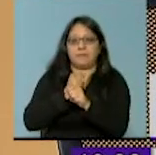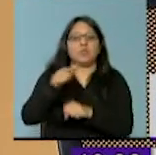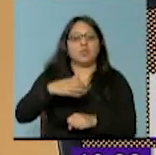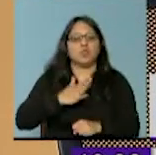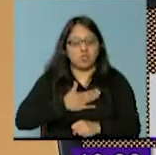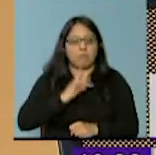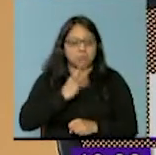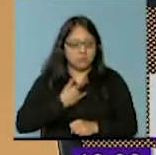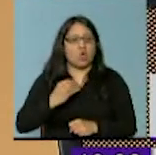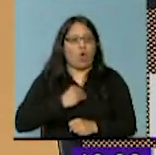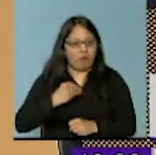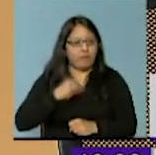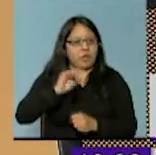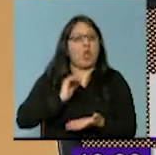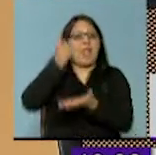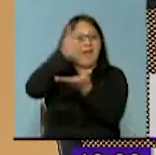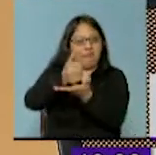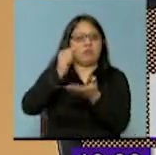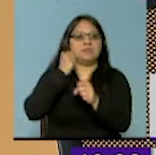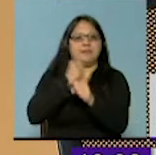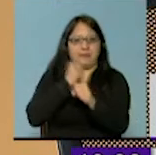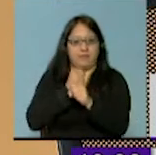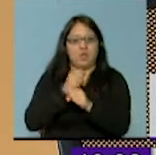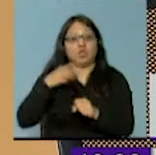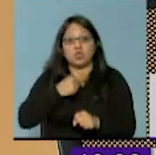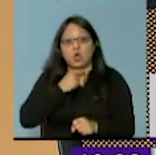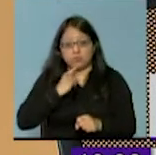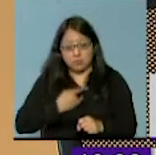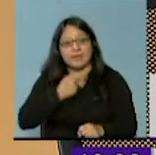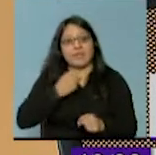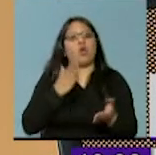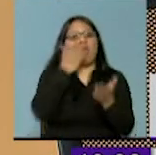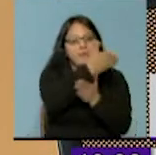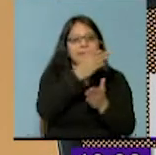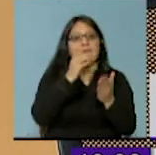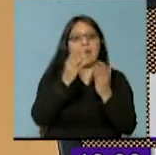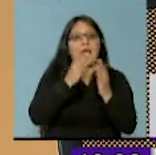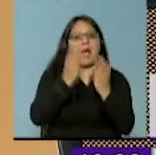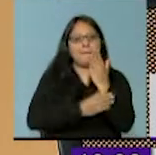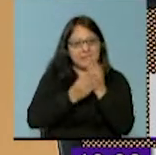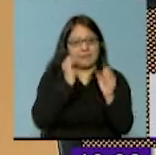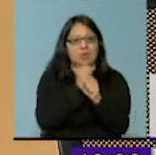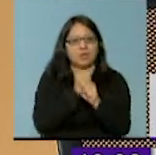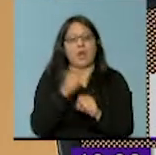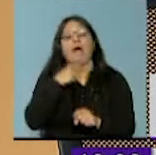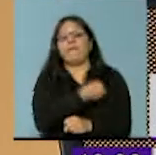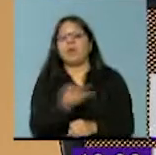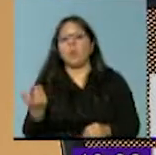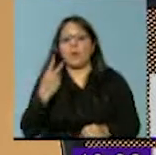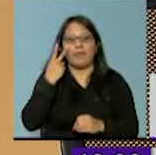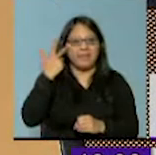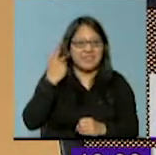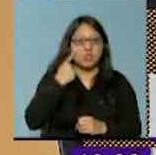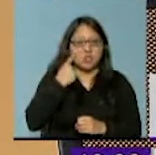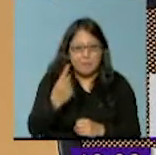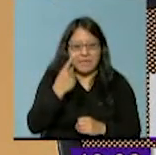empleo. Quiero volver al ministerio y quiero que nos cuenten cuánta gente se ubicó de las 18.000 personas aproximadamente, seguramente